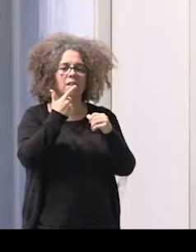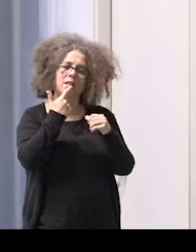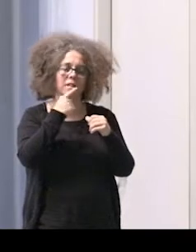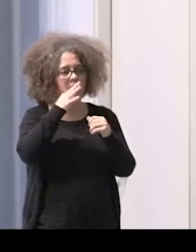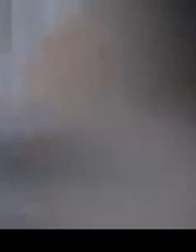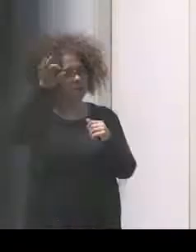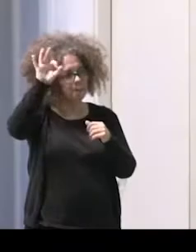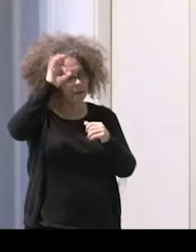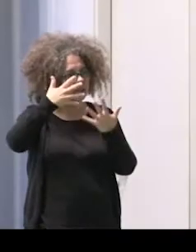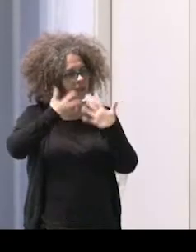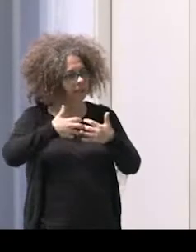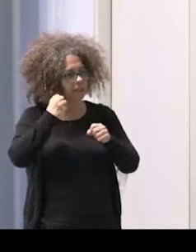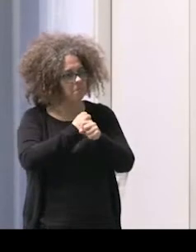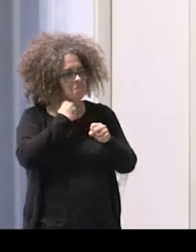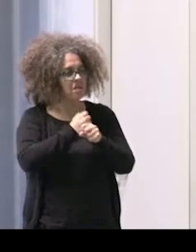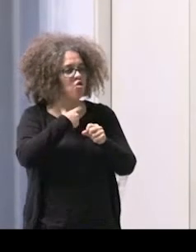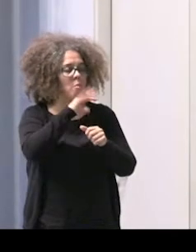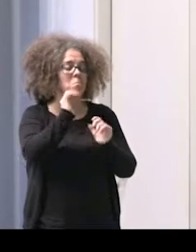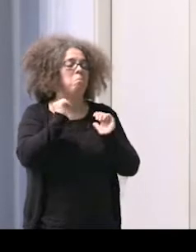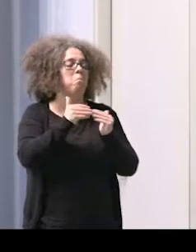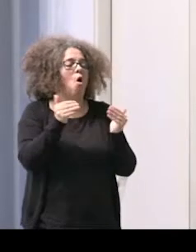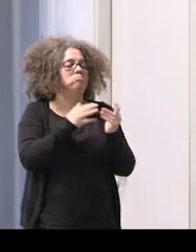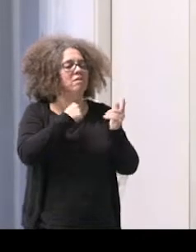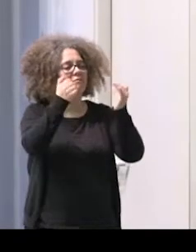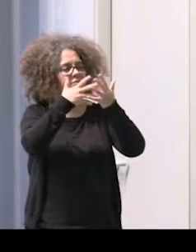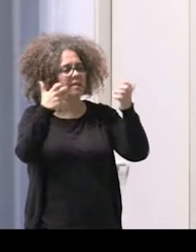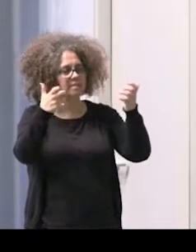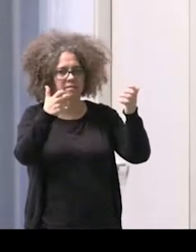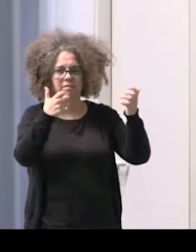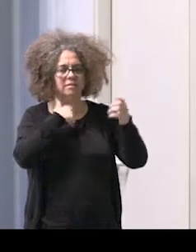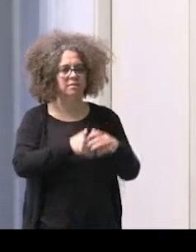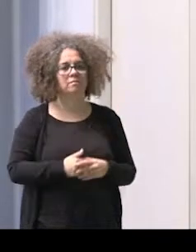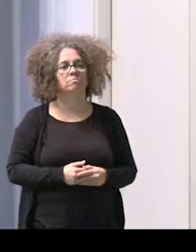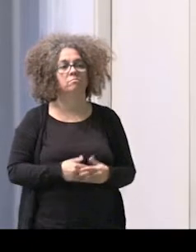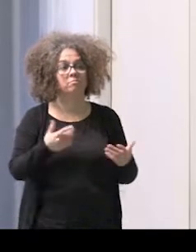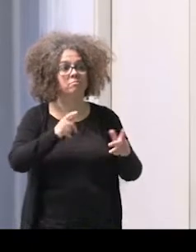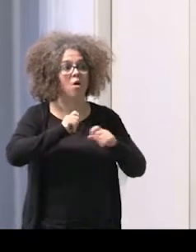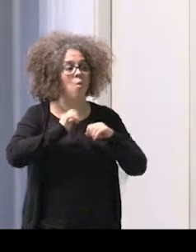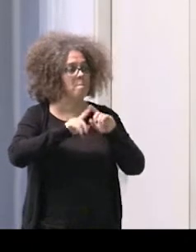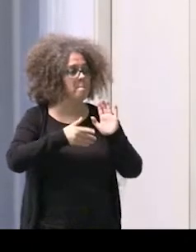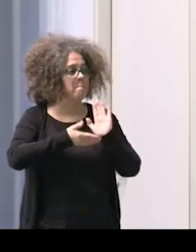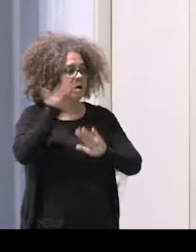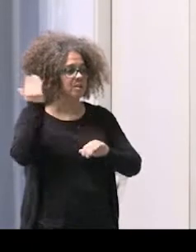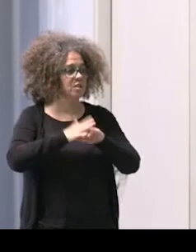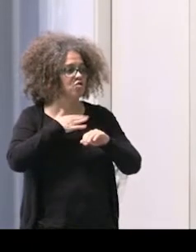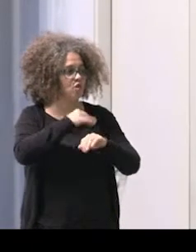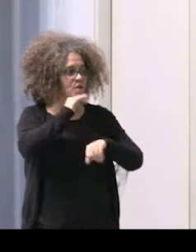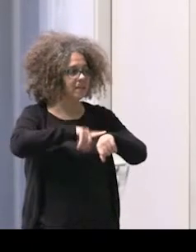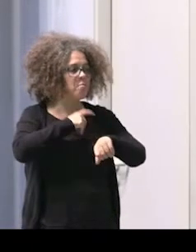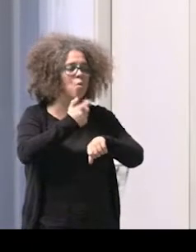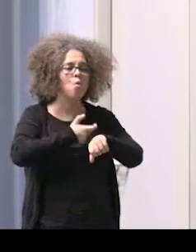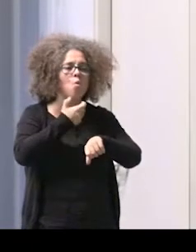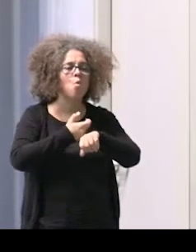implante, entendido por el reconocimiento de frases en silencio, en este caso, aumenta con el tiempo de uso. 2 años